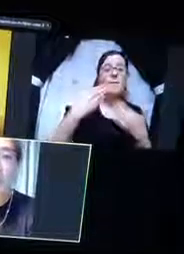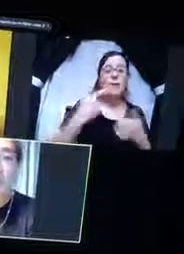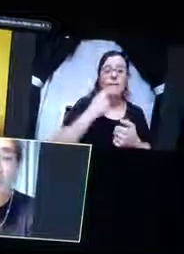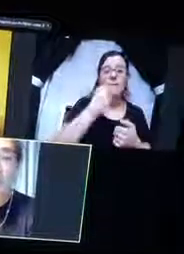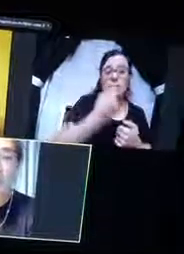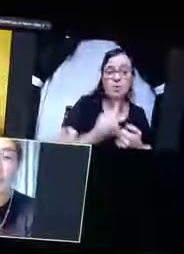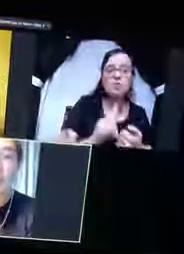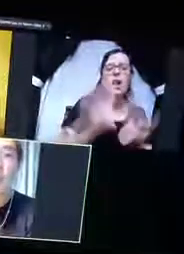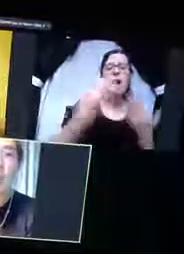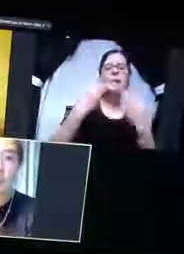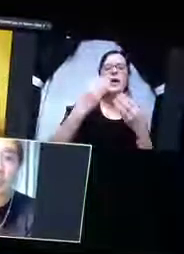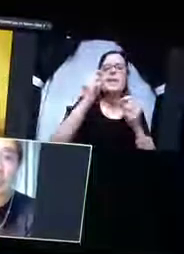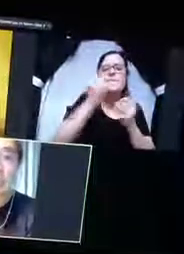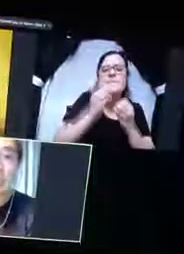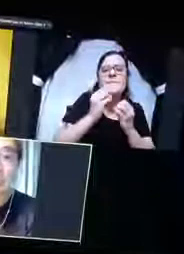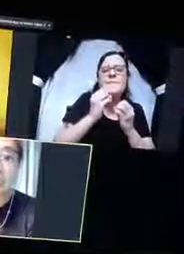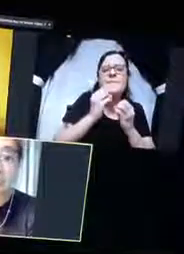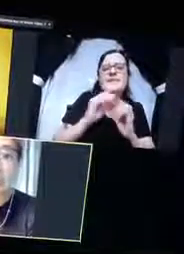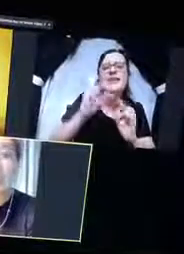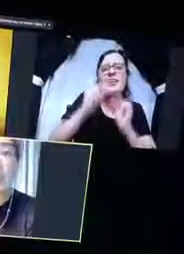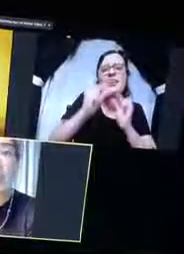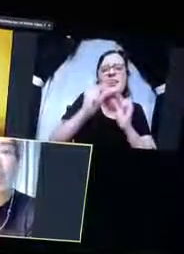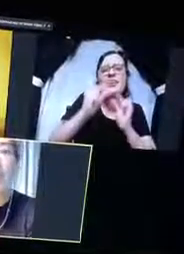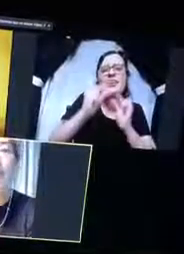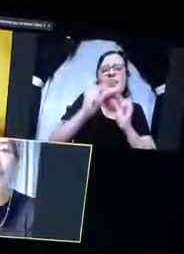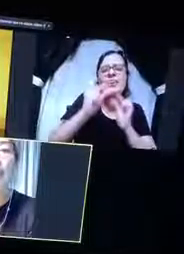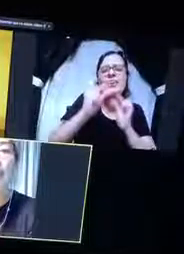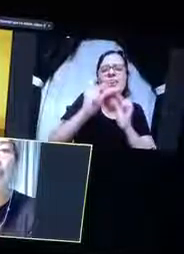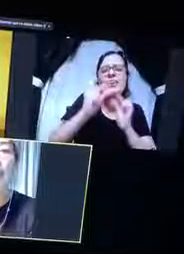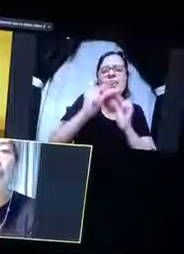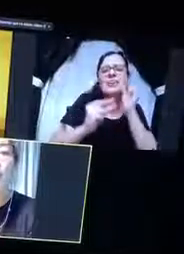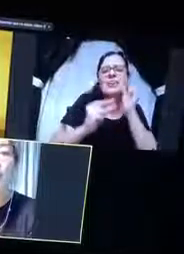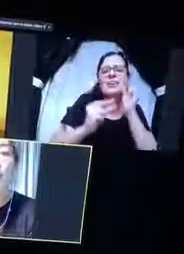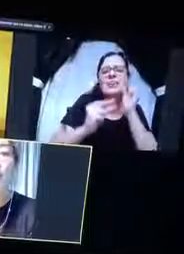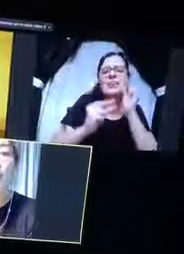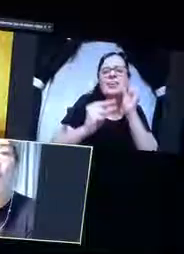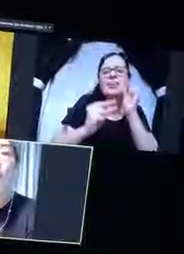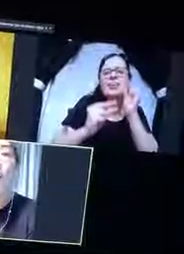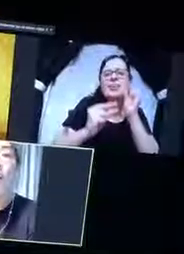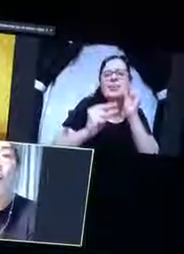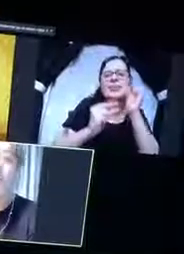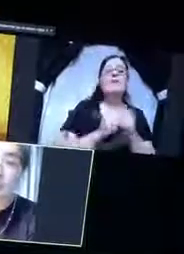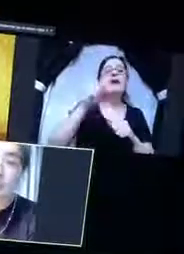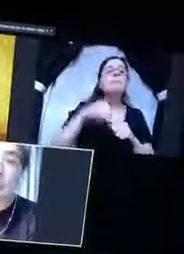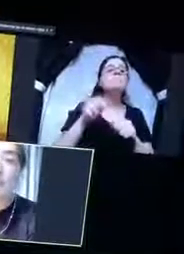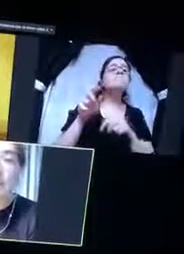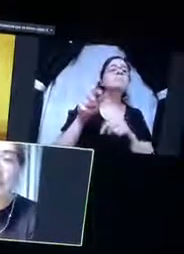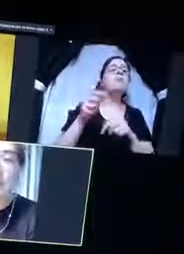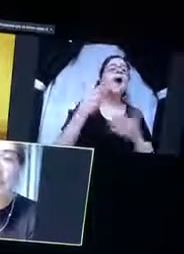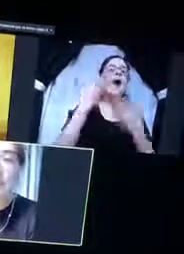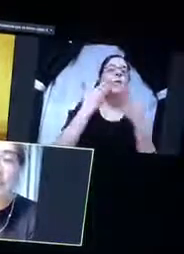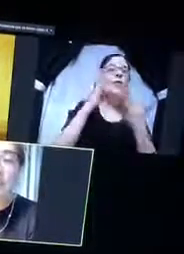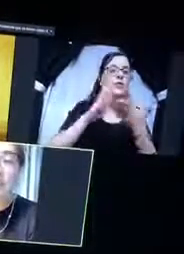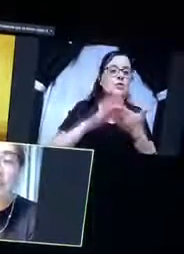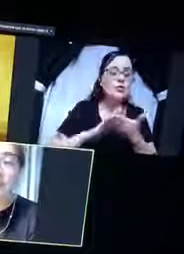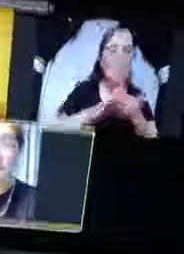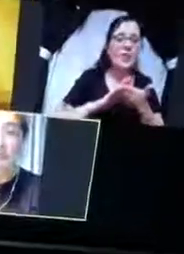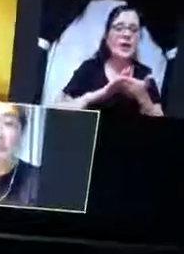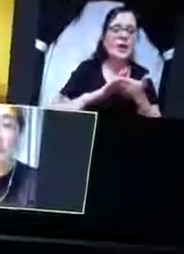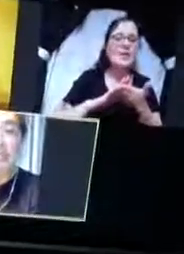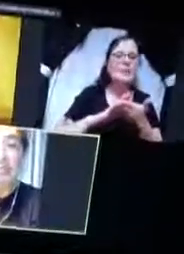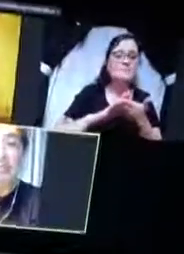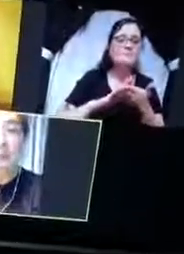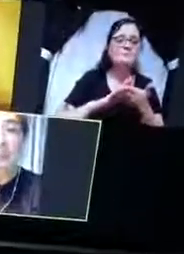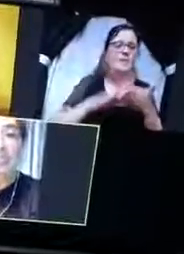para interiorizarse de a poco según las temáticas que estemos proponiendo. Hoy, en esta oportunidad, fue sobre